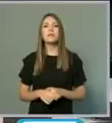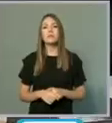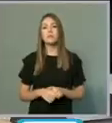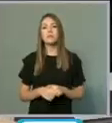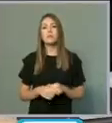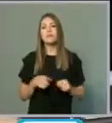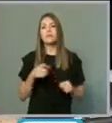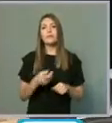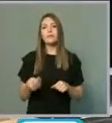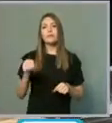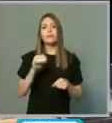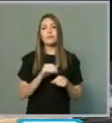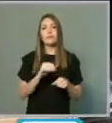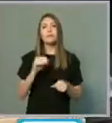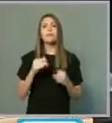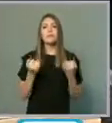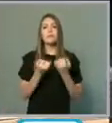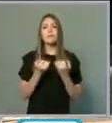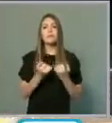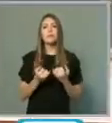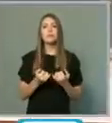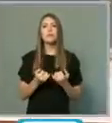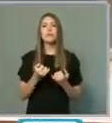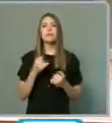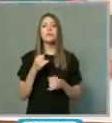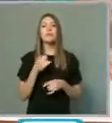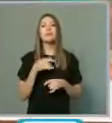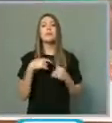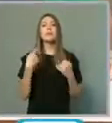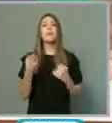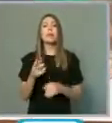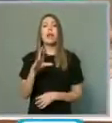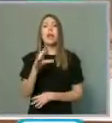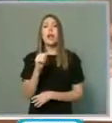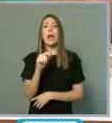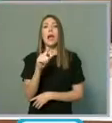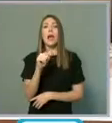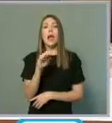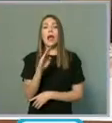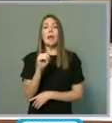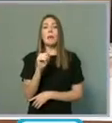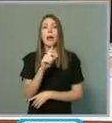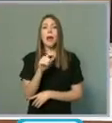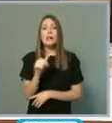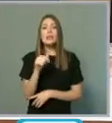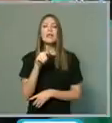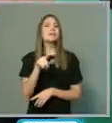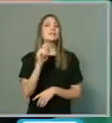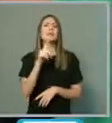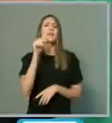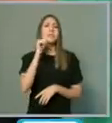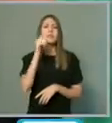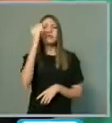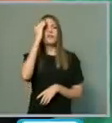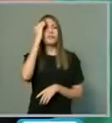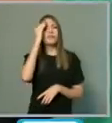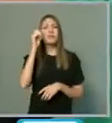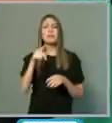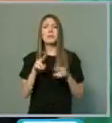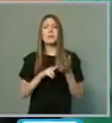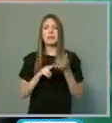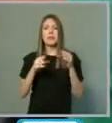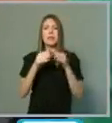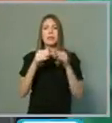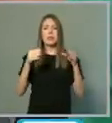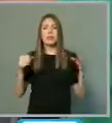agregar. Ahí se ve, Cintia. Ahí le vamos tanteando muy bien. La calabaza es la italiana, la clásica, la que conocemos, La la larguita. verde,